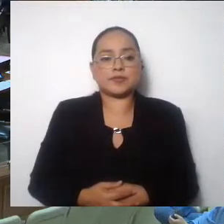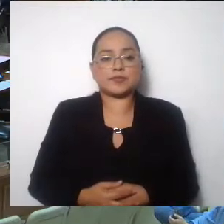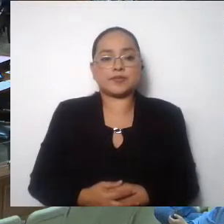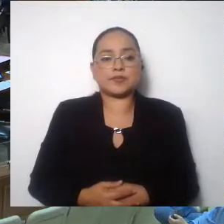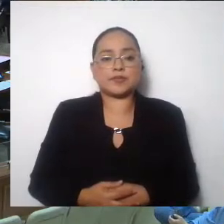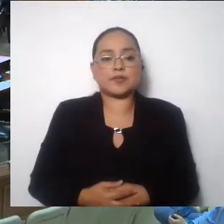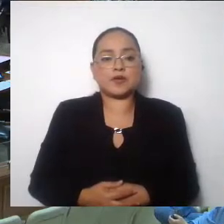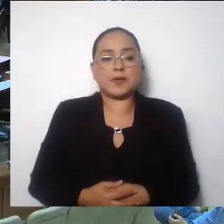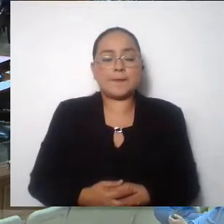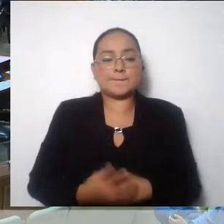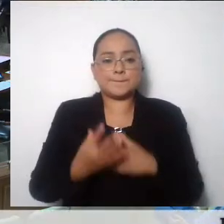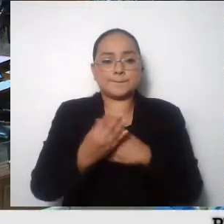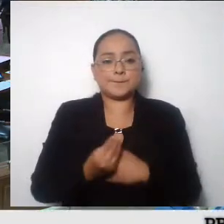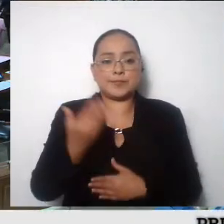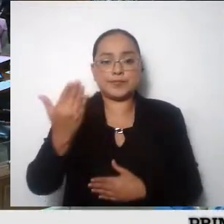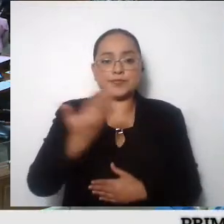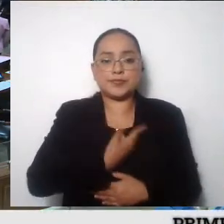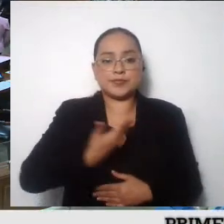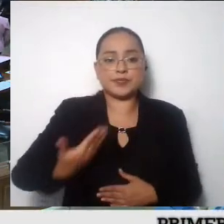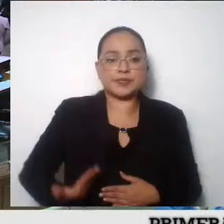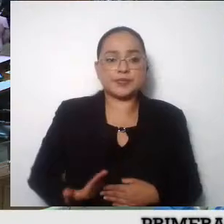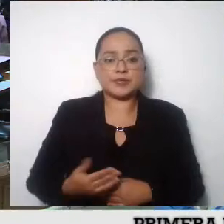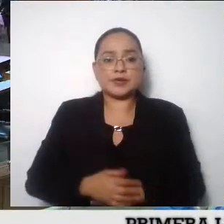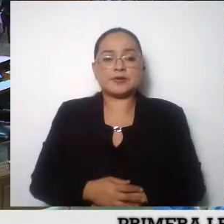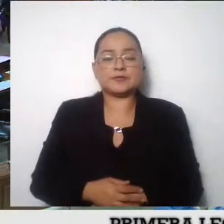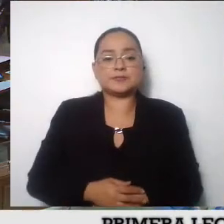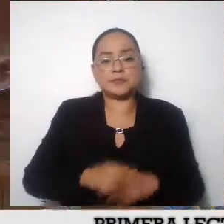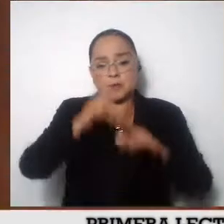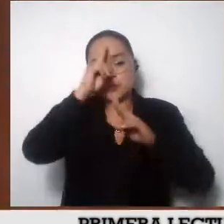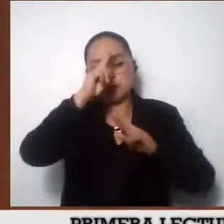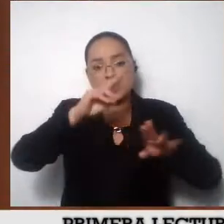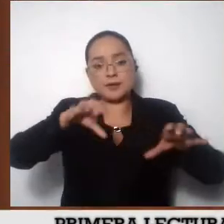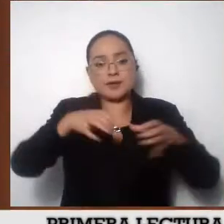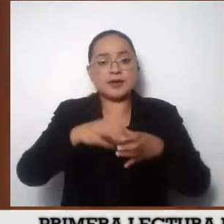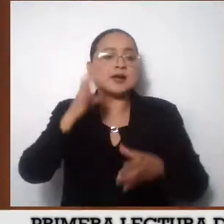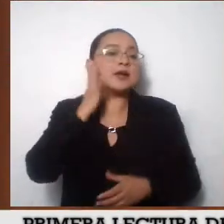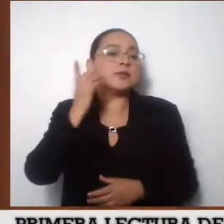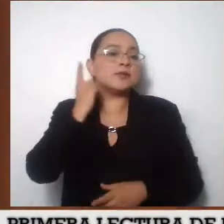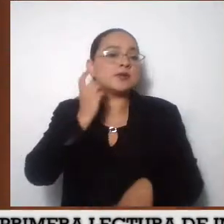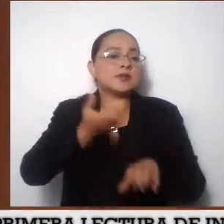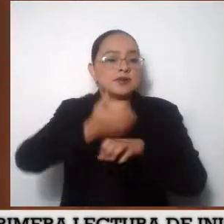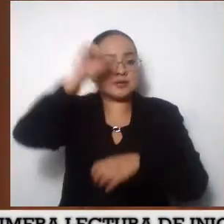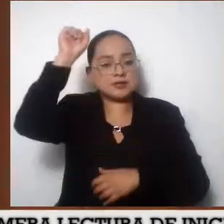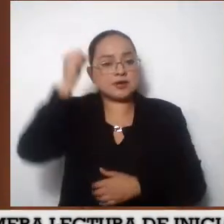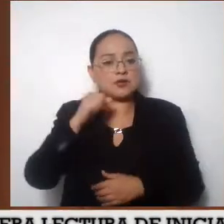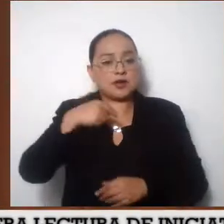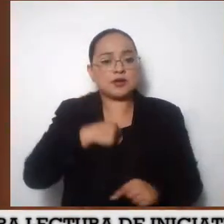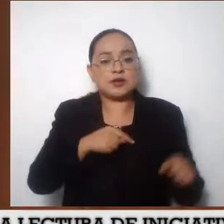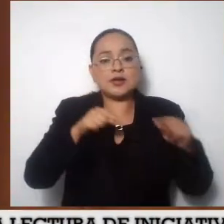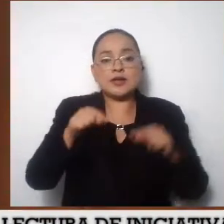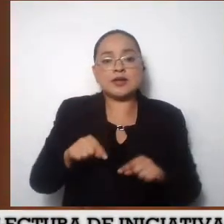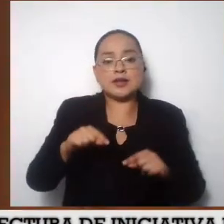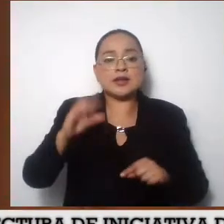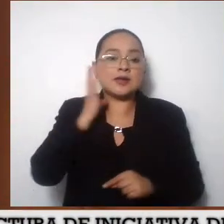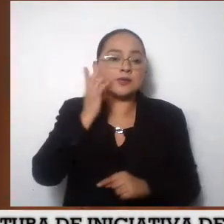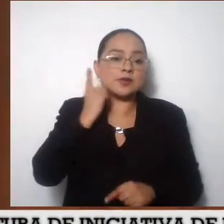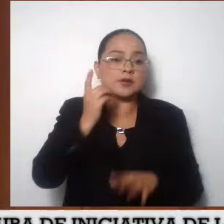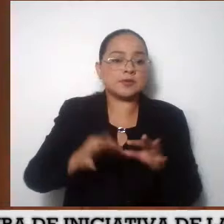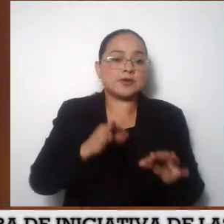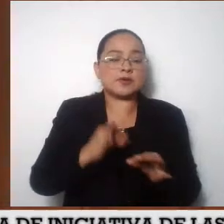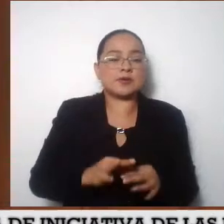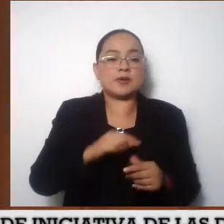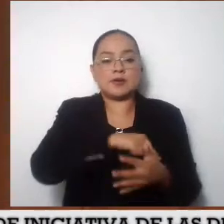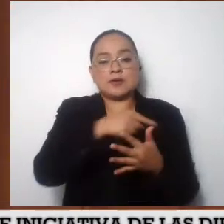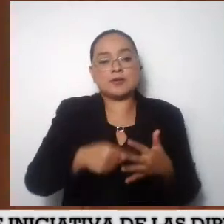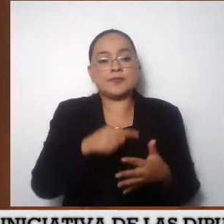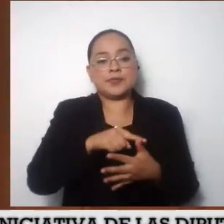Con su permiso, diputado presidente. Honorable Congreso del Estado de Sinaloa. Palacio Legislativo presente. Los suscritos ciudadanos